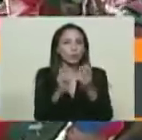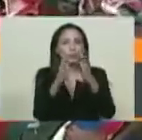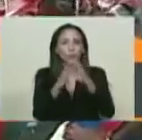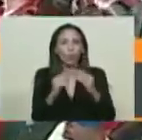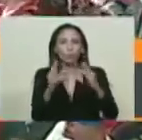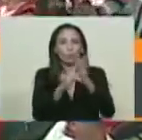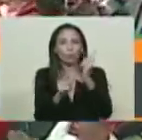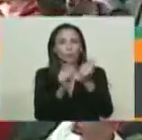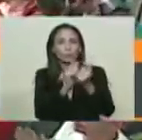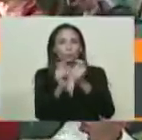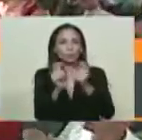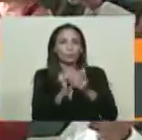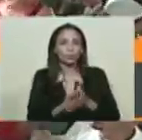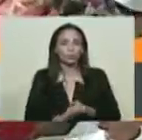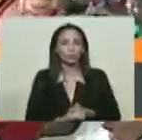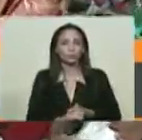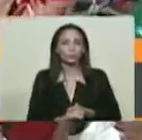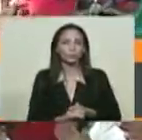verso.